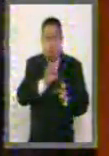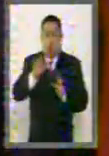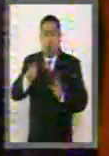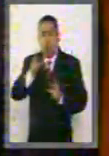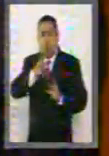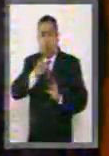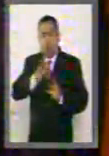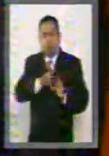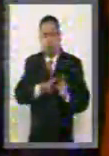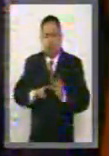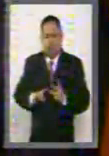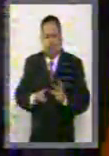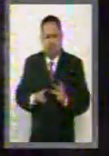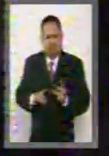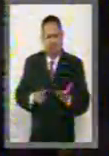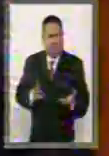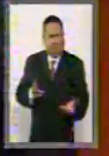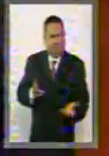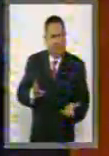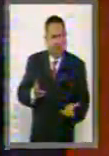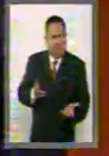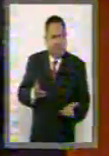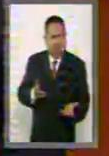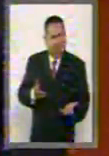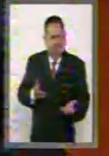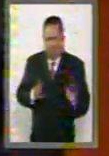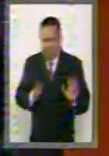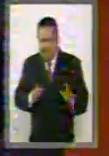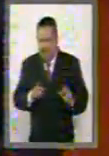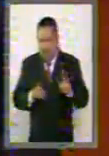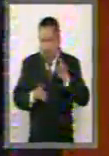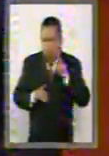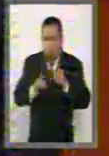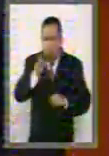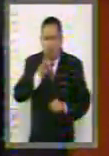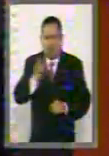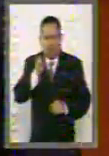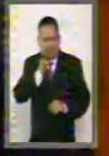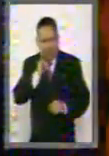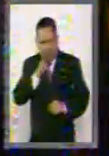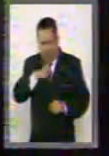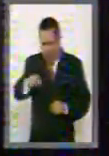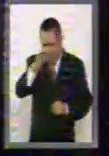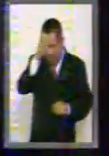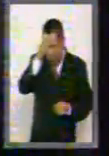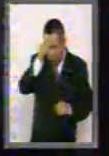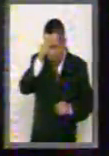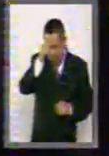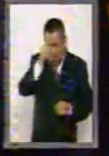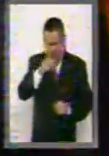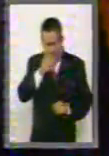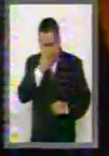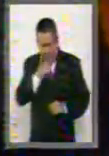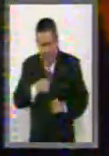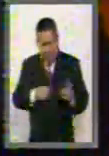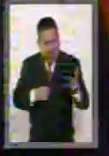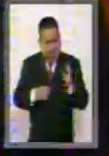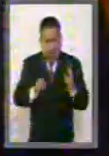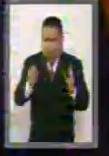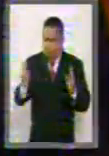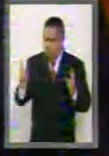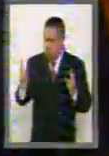mujer. O sea, ¿están las mujeres senadoras de acuerdo en que se cumpla solamente la misma